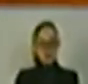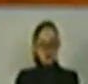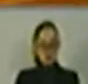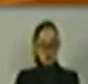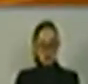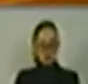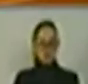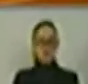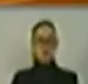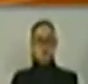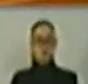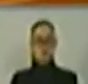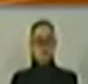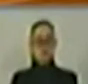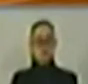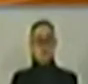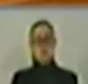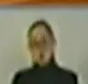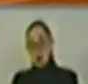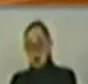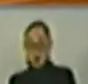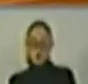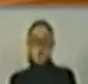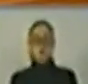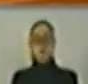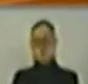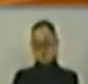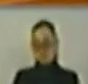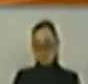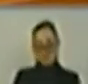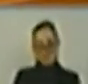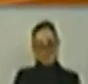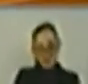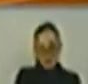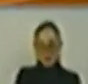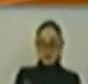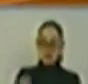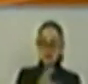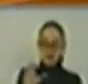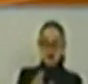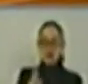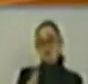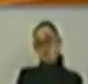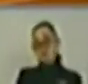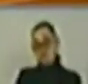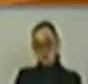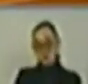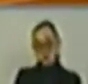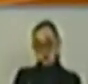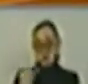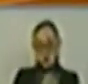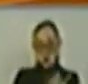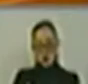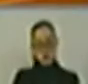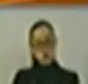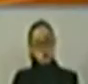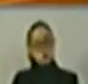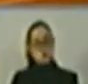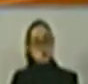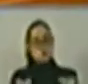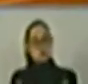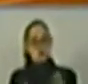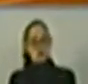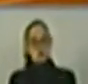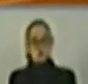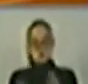de bronce. Otra forma en que los Juegos de Barranquilla 2018 son relevantes para